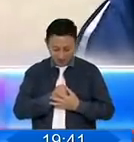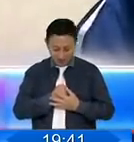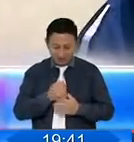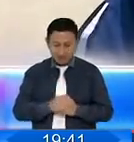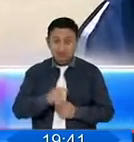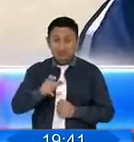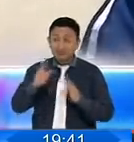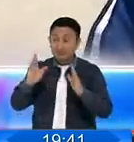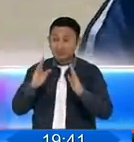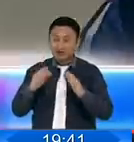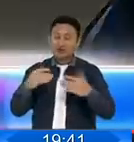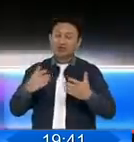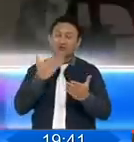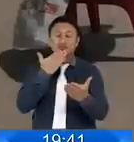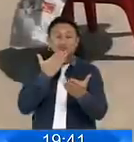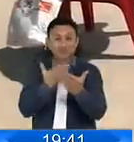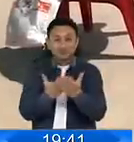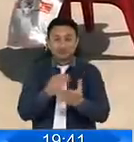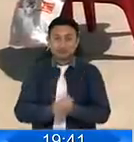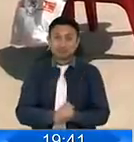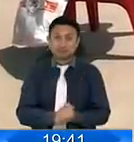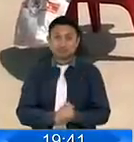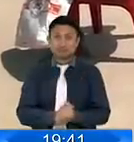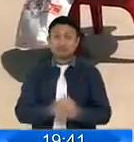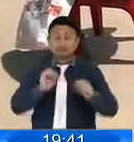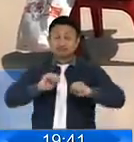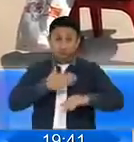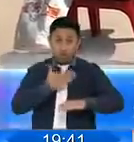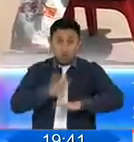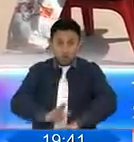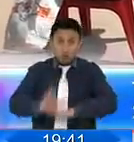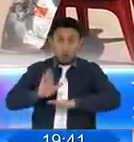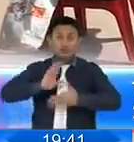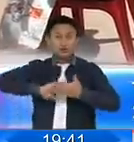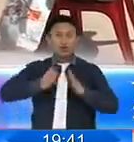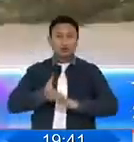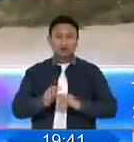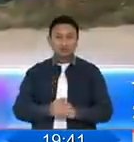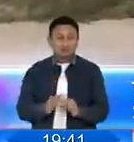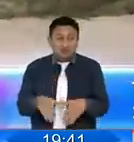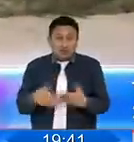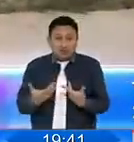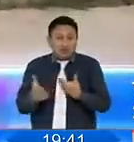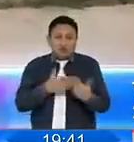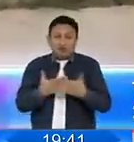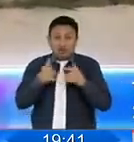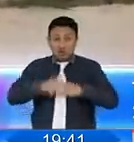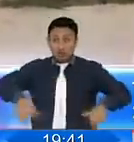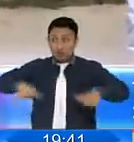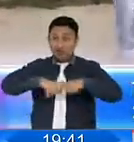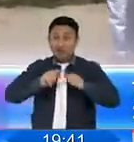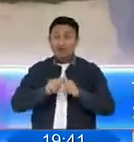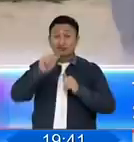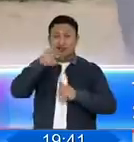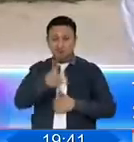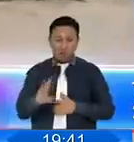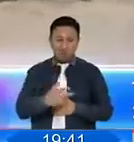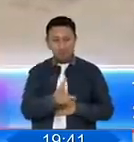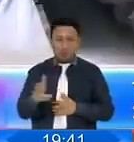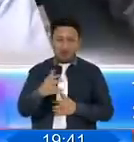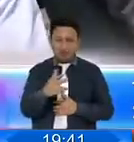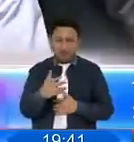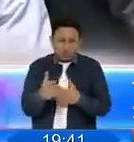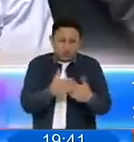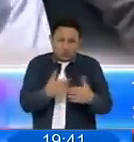cuenta. Gracias. Y es que frente a nuestro compromiso con la comunidad, no importa la distancia, los caminos en malas condiciones y menos